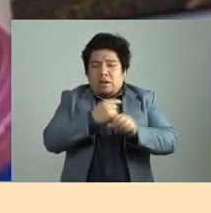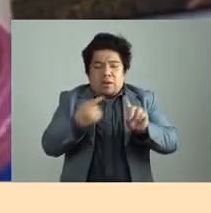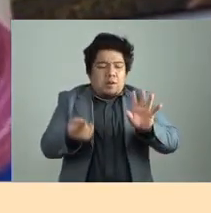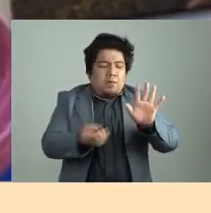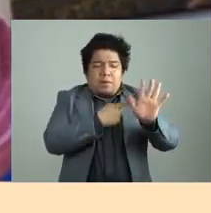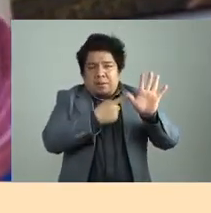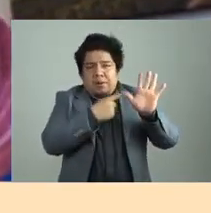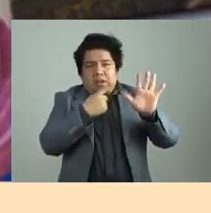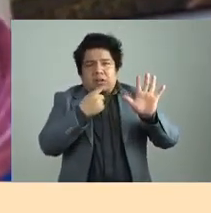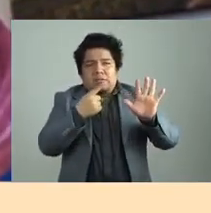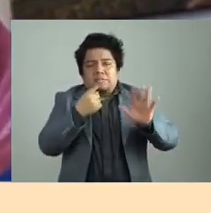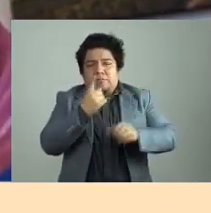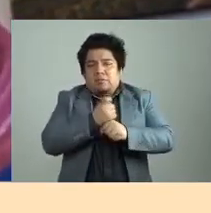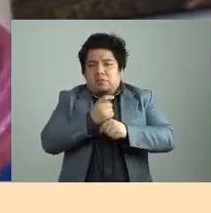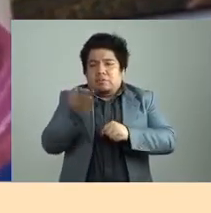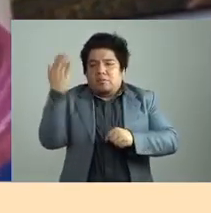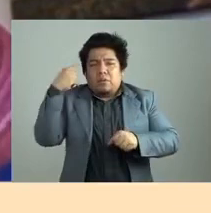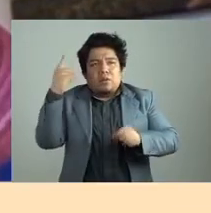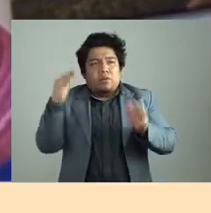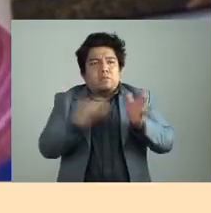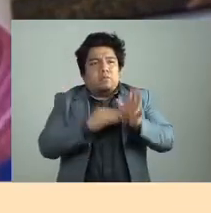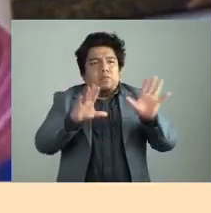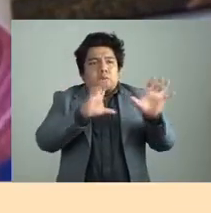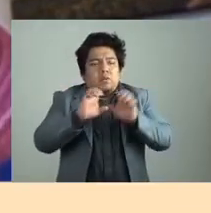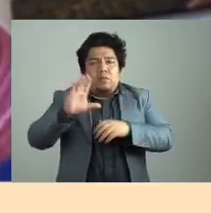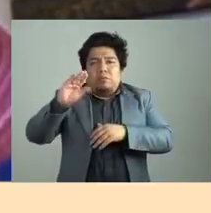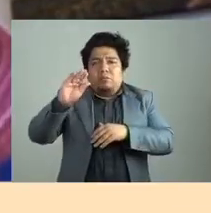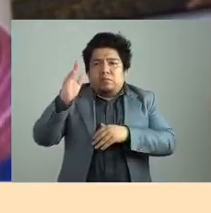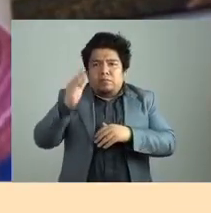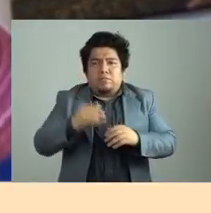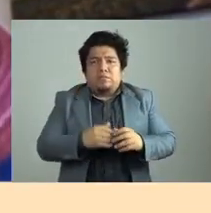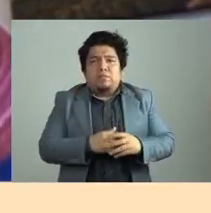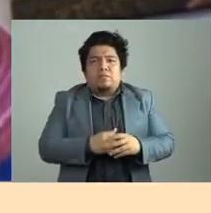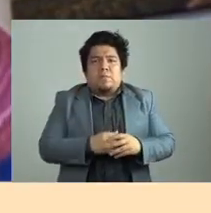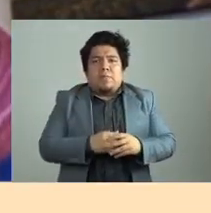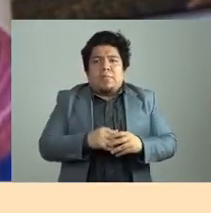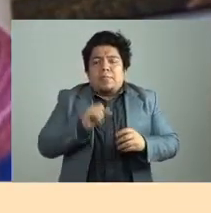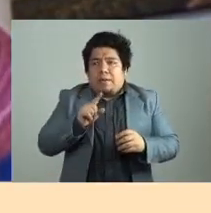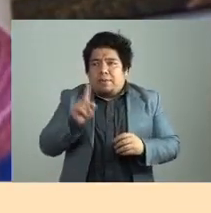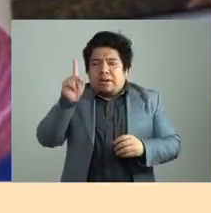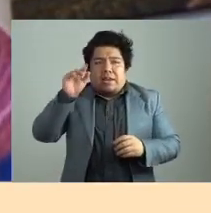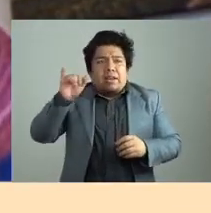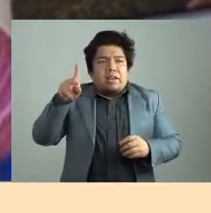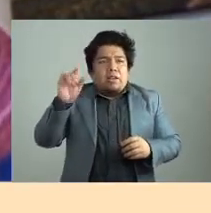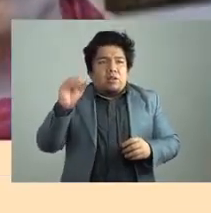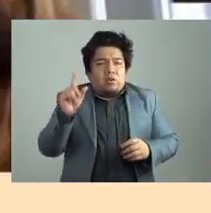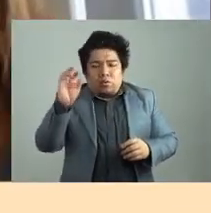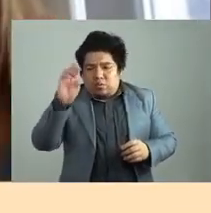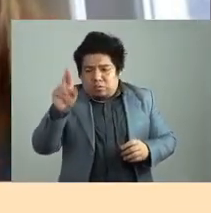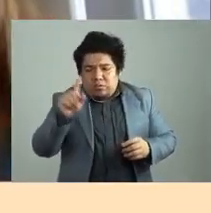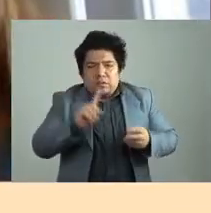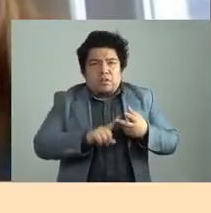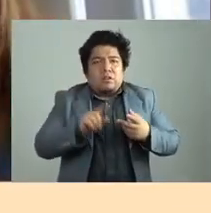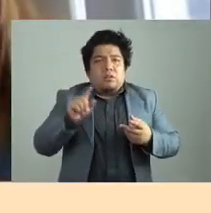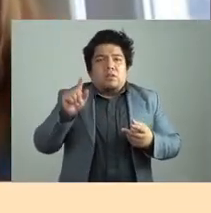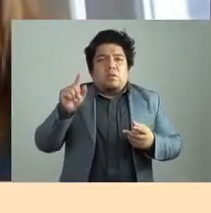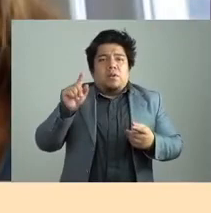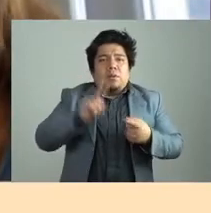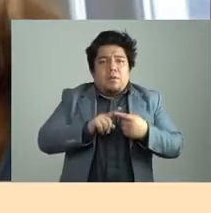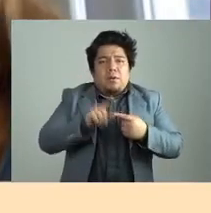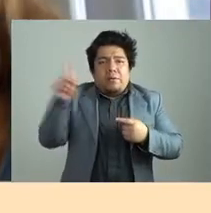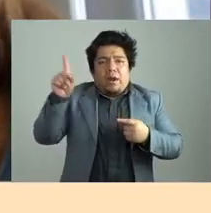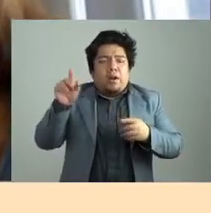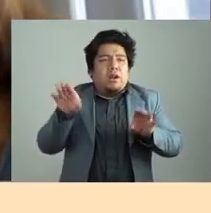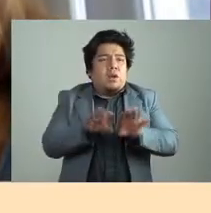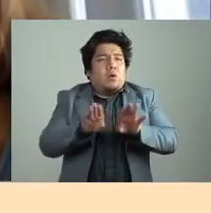de 1990 que fueron publicados en el número new incluir shorts de elmin i'm all the collective un colectivo